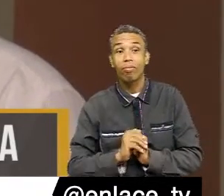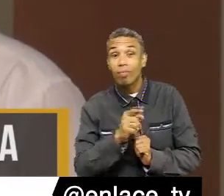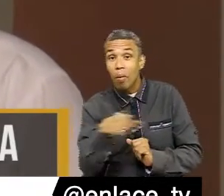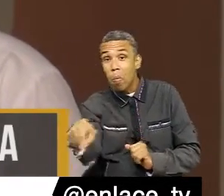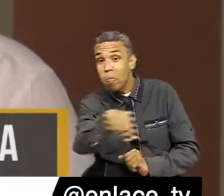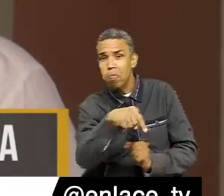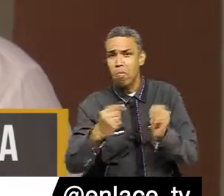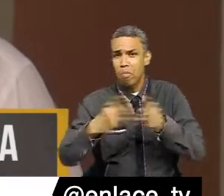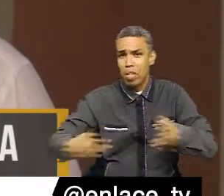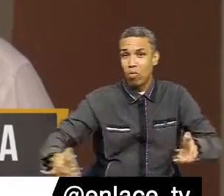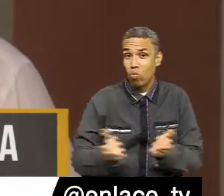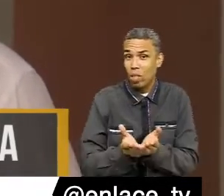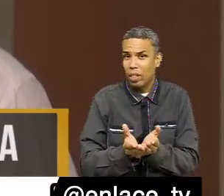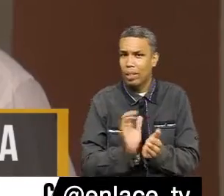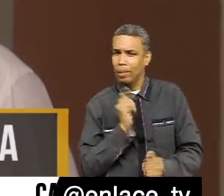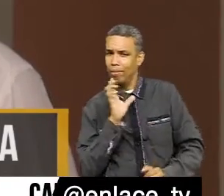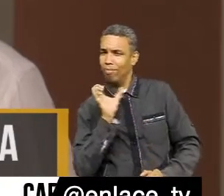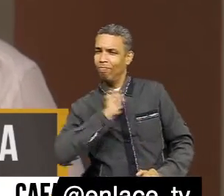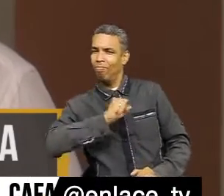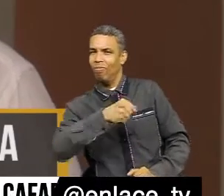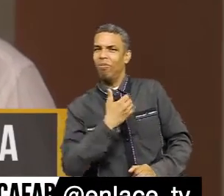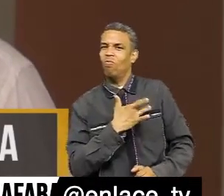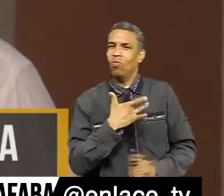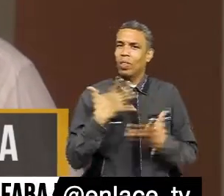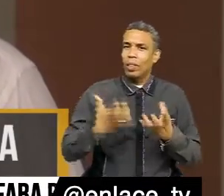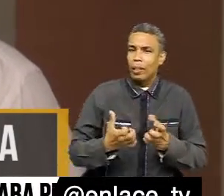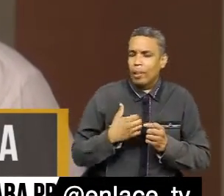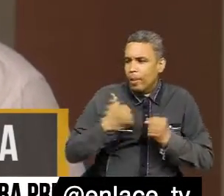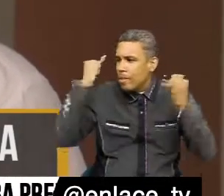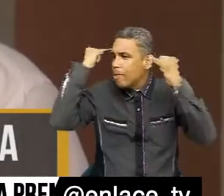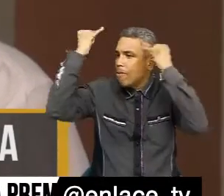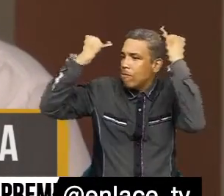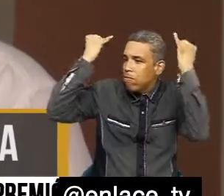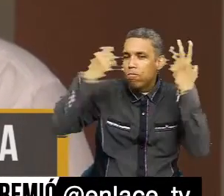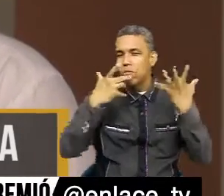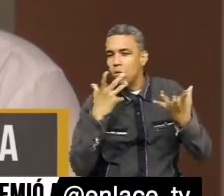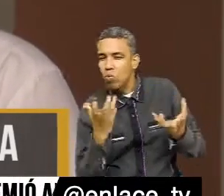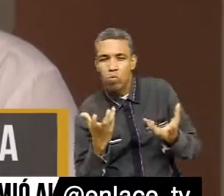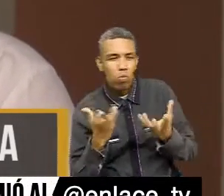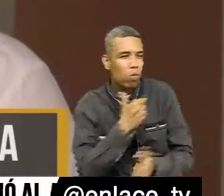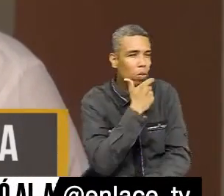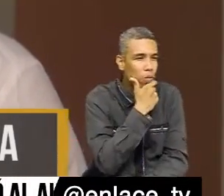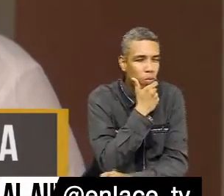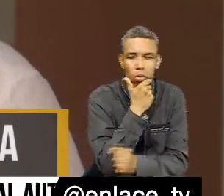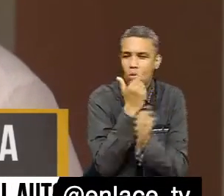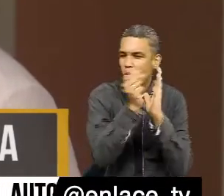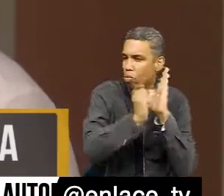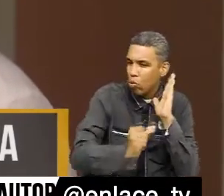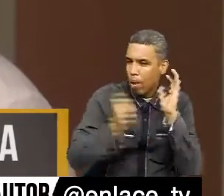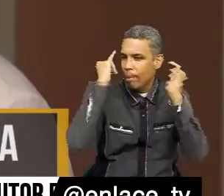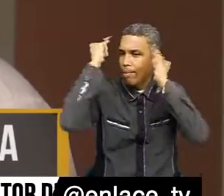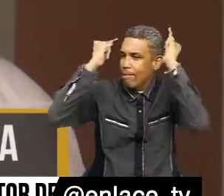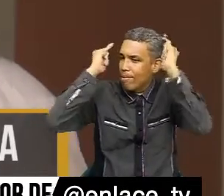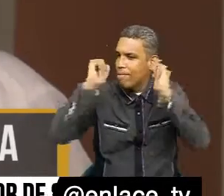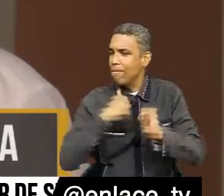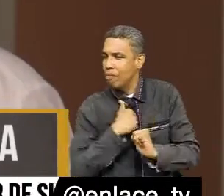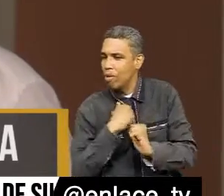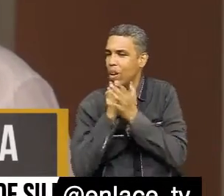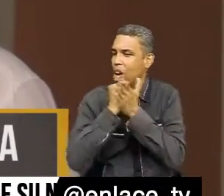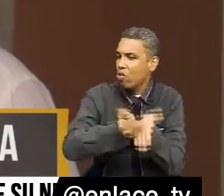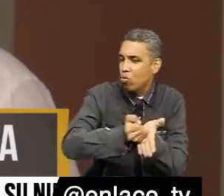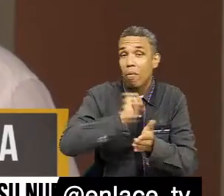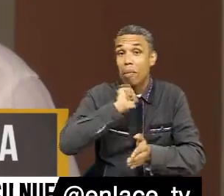académica, trabajar realmente por hacer proyectos y hacer acciones que permitan generar nuevos motores de desarrollo para Barranca